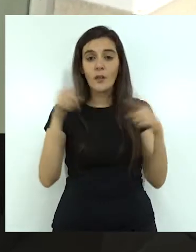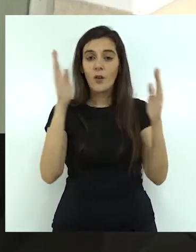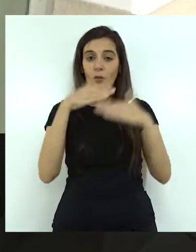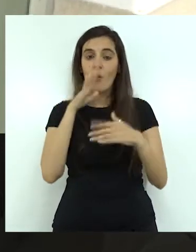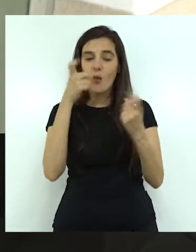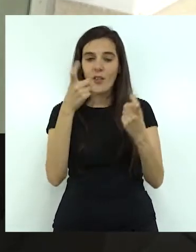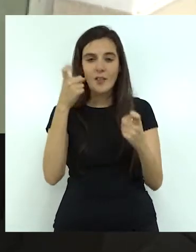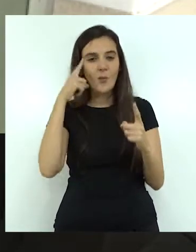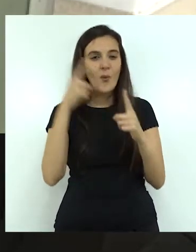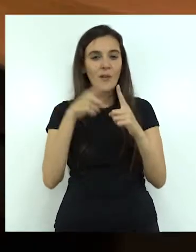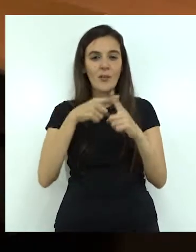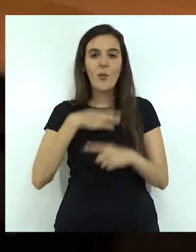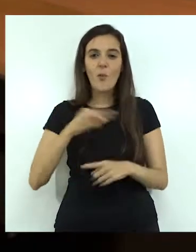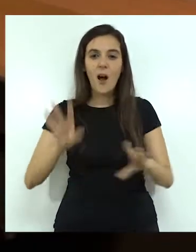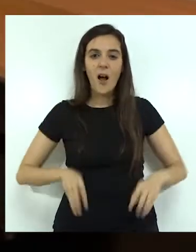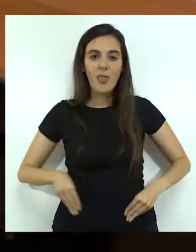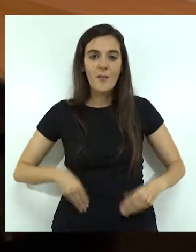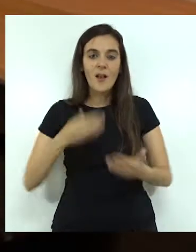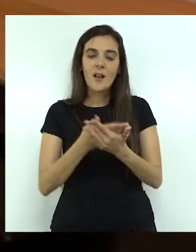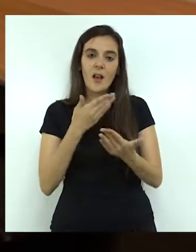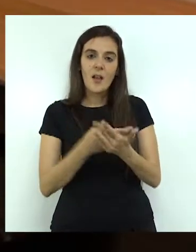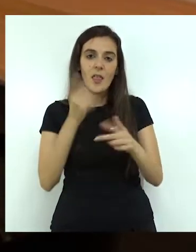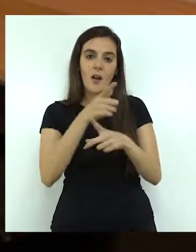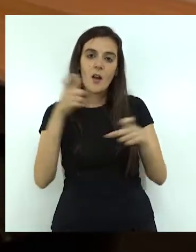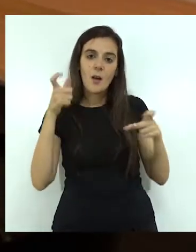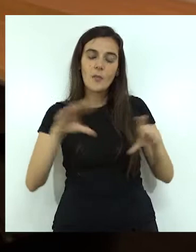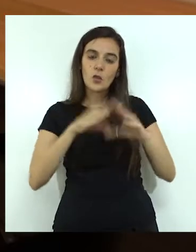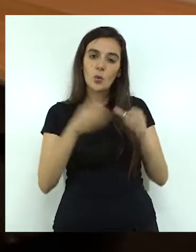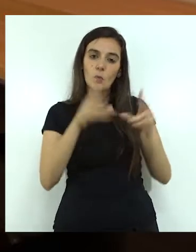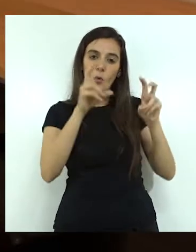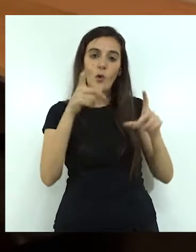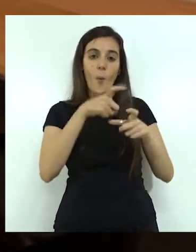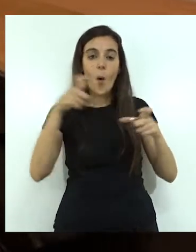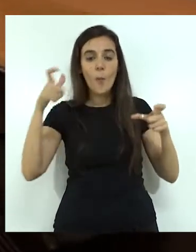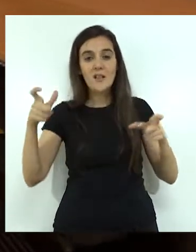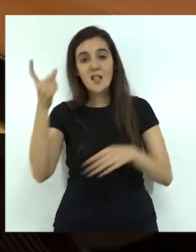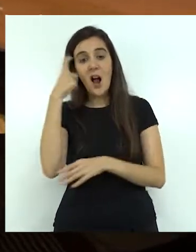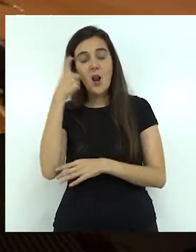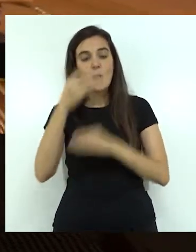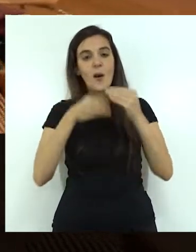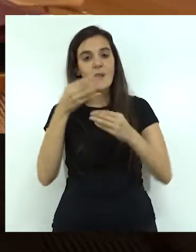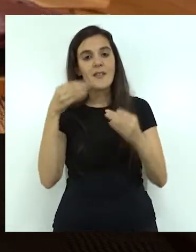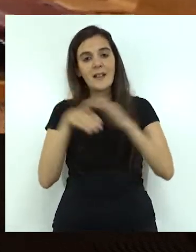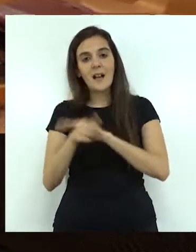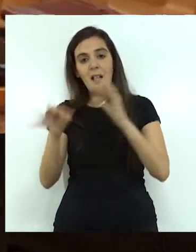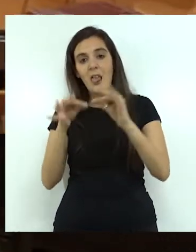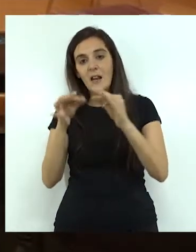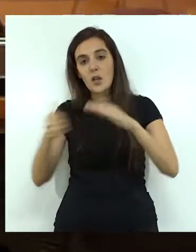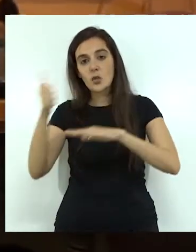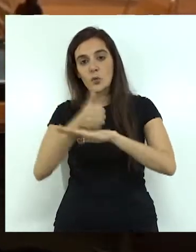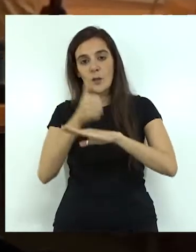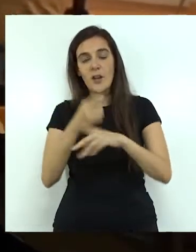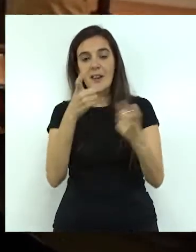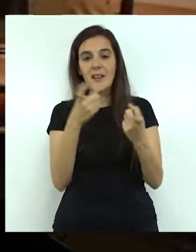demanda tanto de los solicitantes del nuevo ingreso como de aquellos alumnos que pretendan acceder al grado superior la necesidad de esta contratación